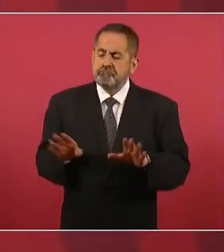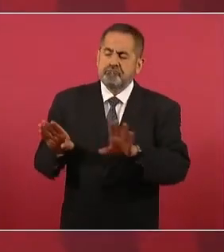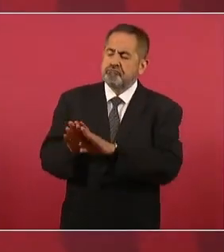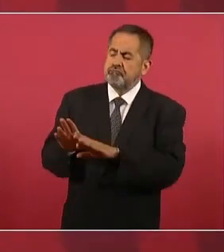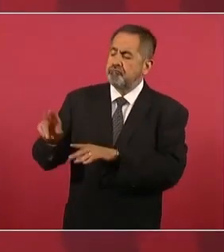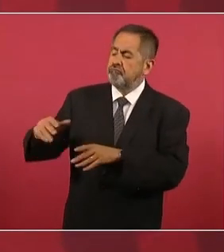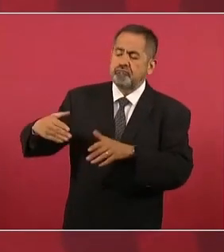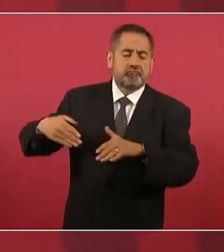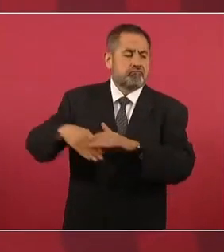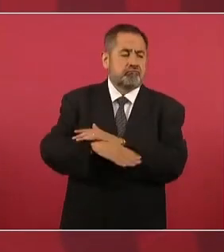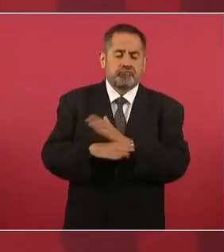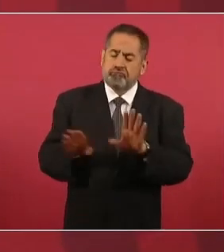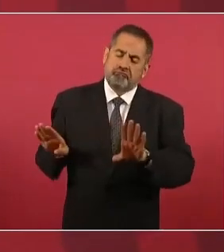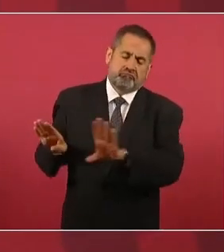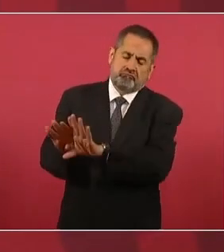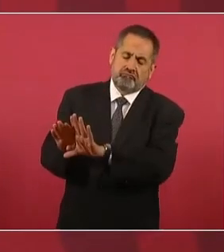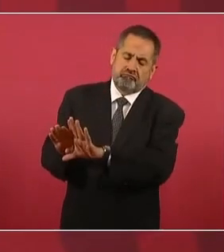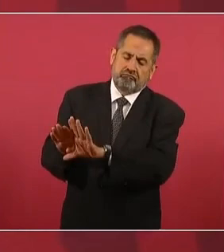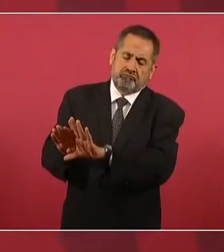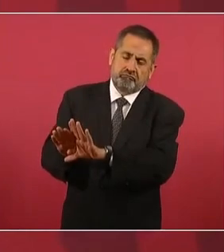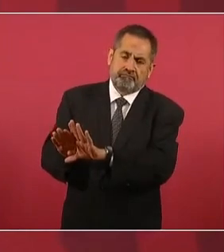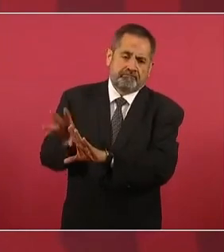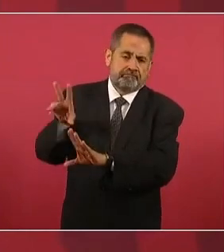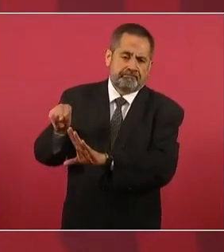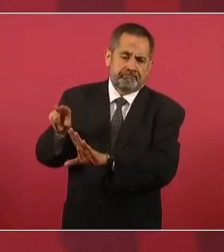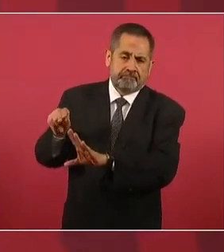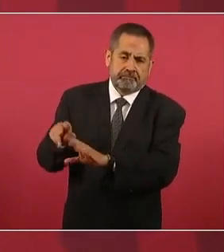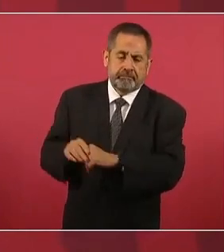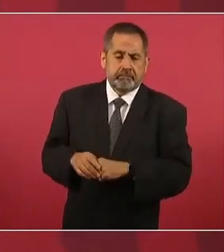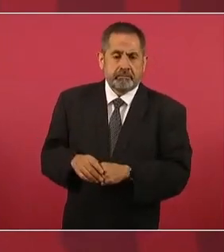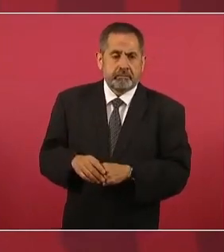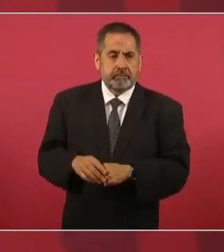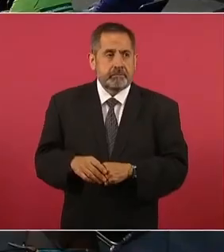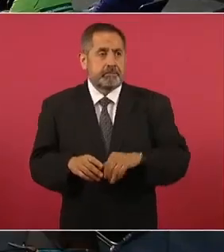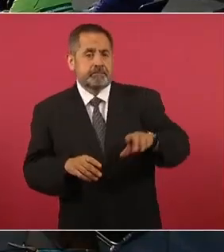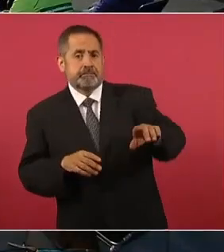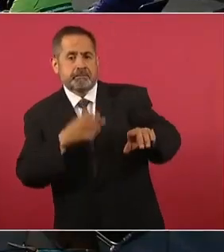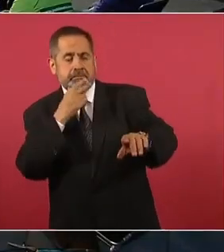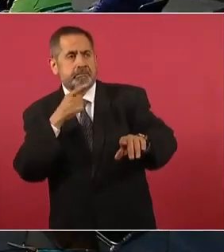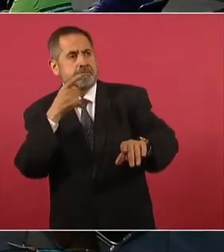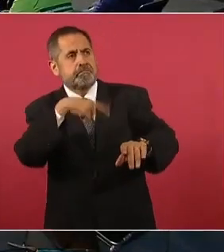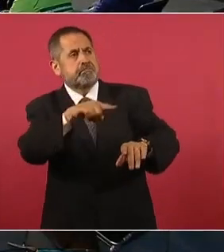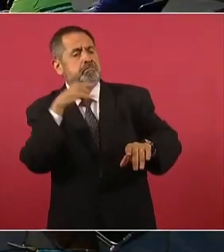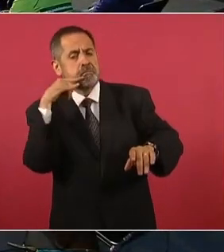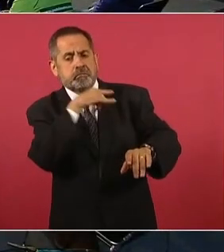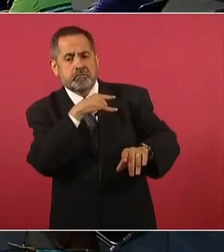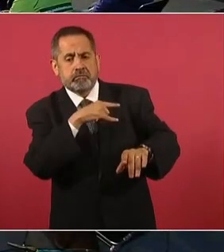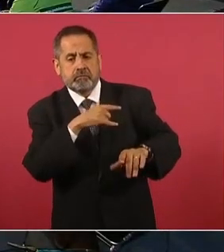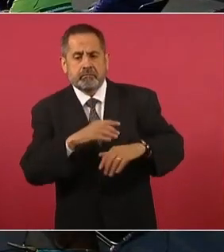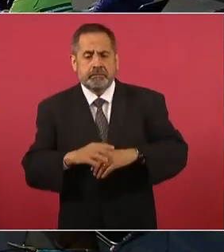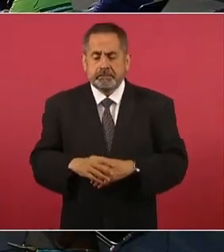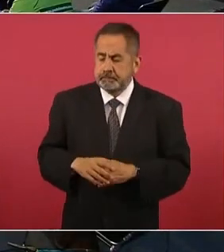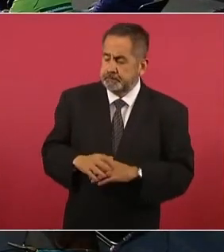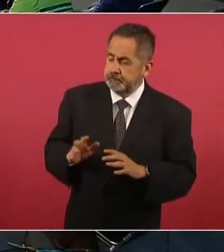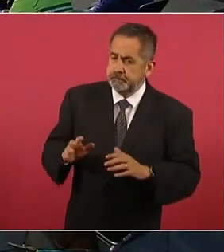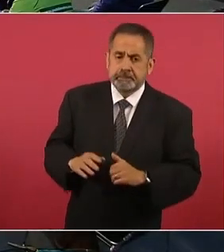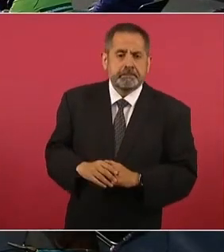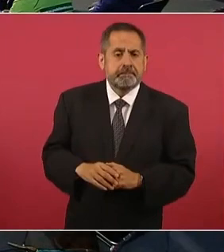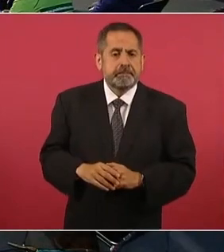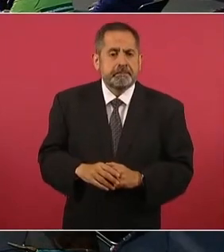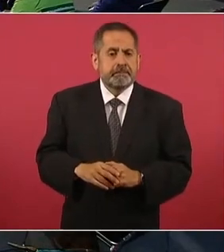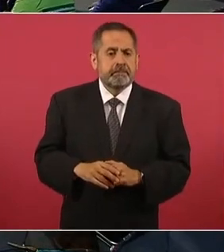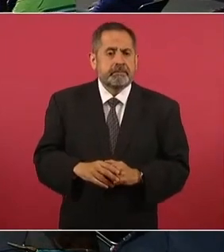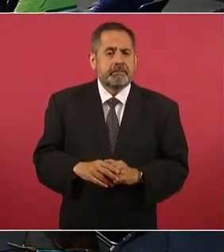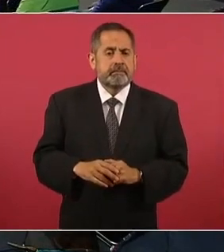impedir que lleguen migrantes. Por hipocresía, presidente. Y porque